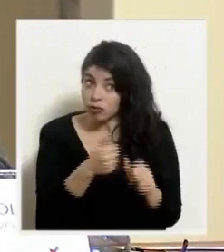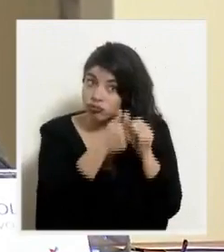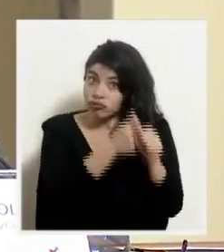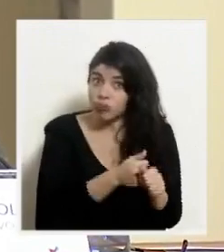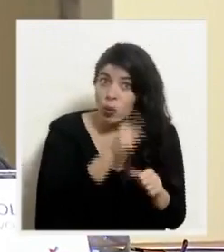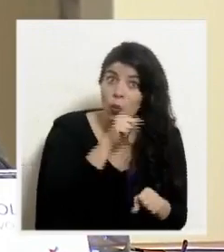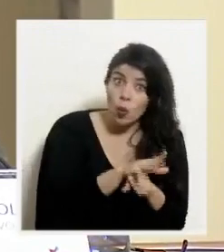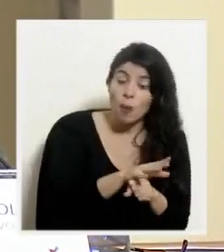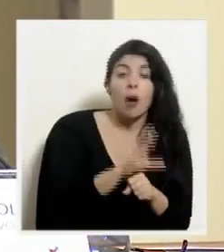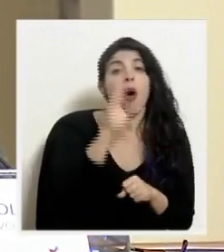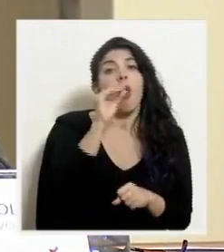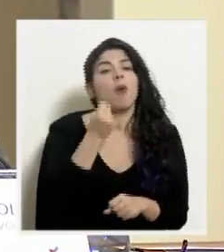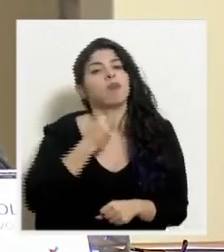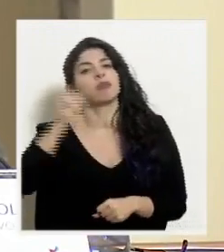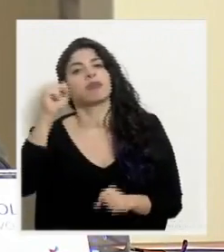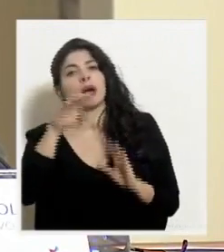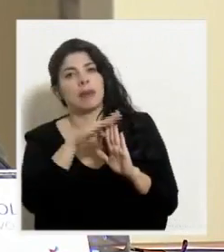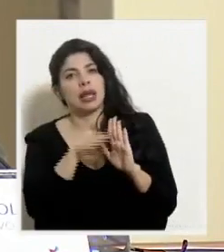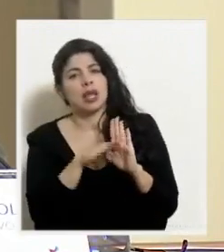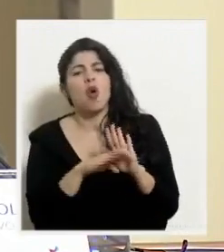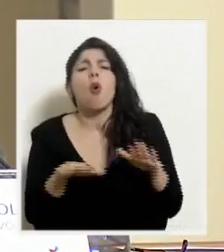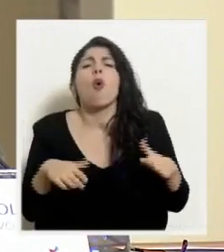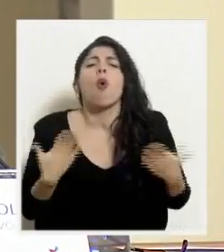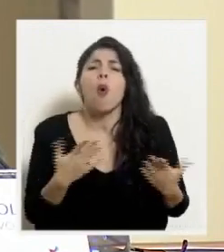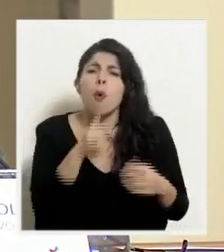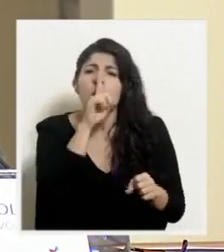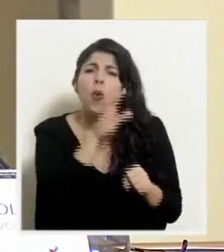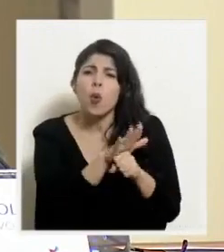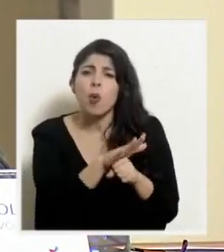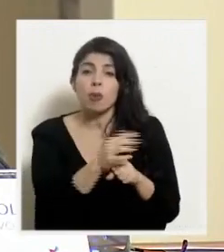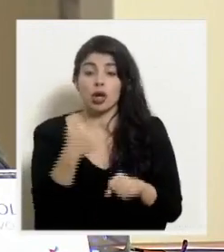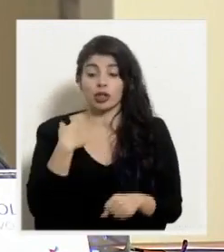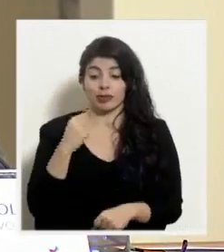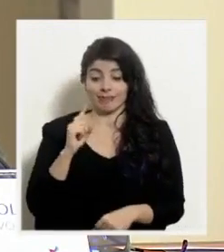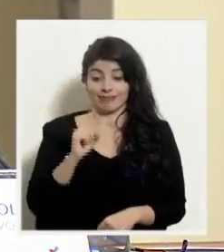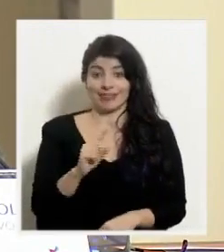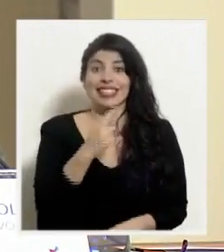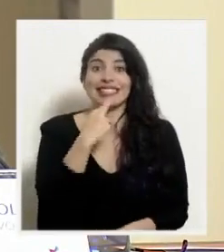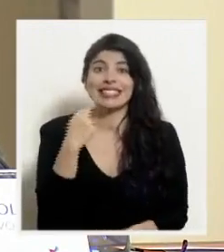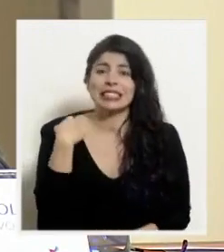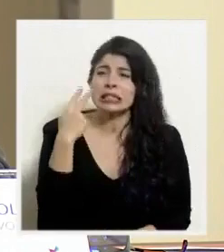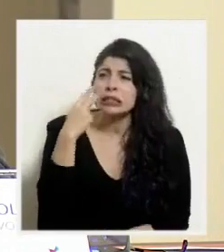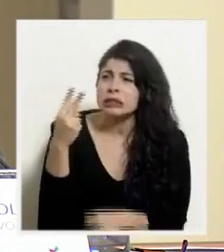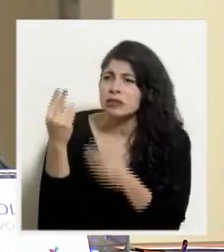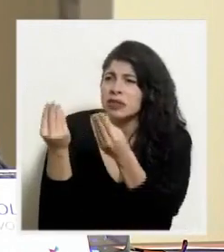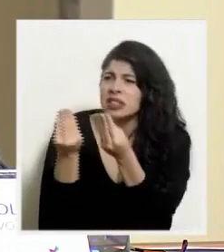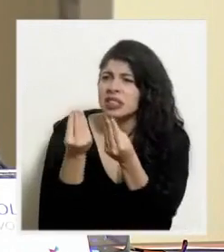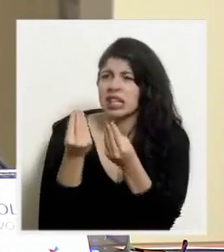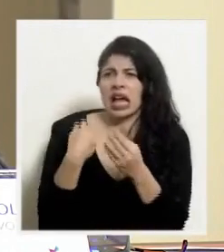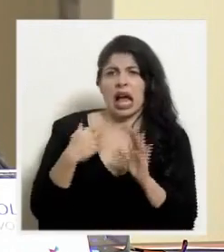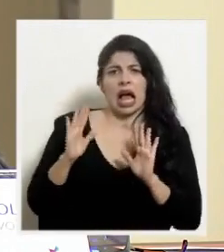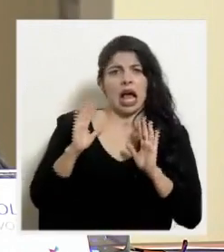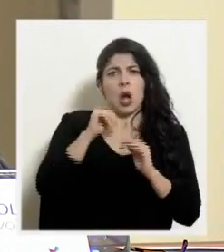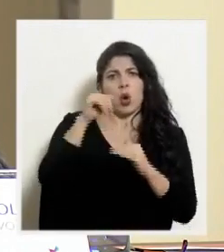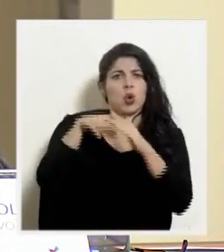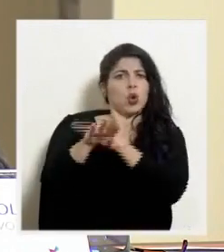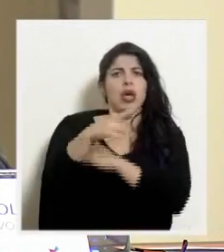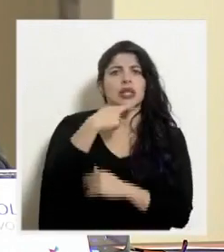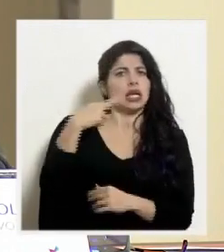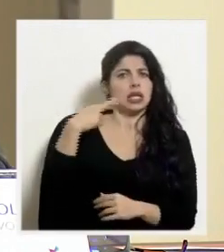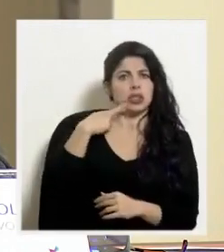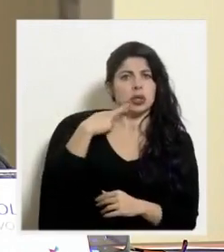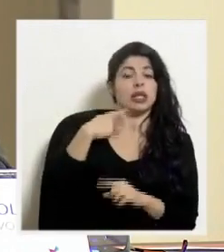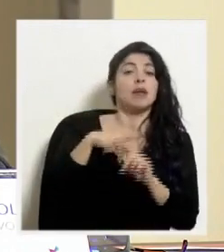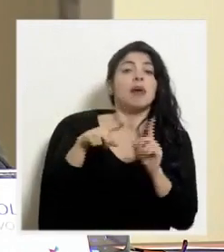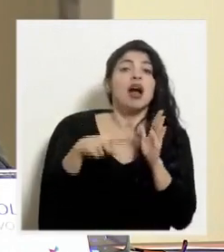no cumplimos la medida. ¿Cómo yo puedo cumplir la medida de aforo? Llego al restaurante, veo que está muy lleno, sé que no tengo por qué entrar. Pero a